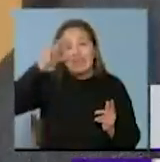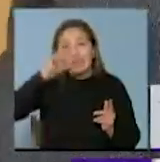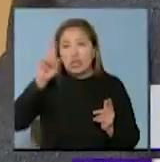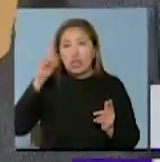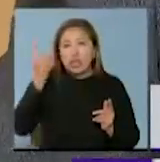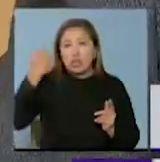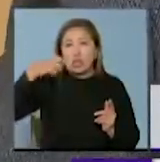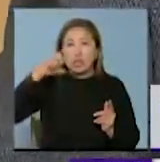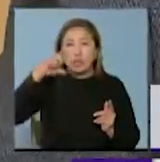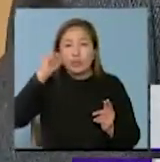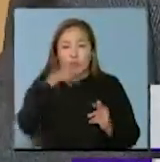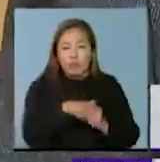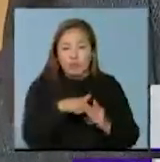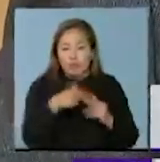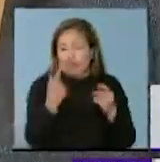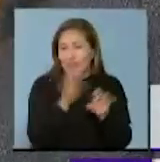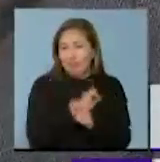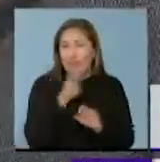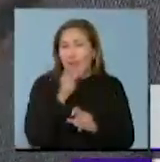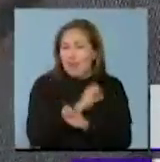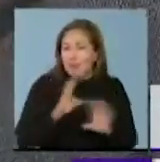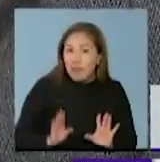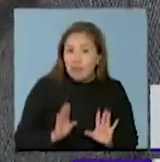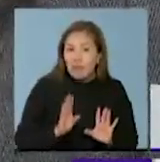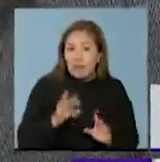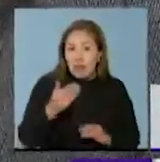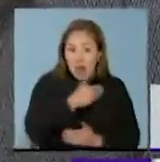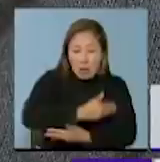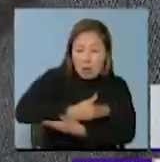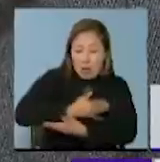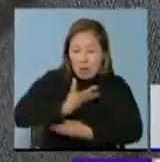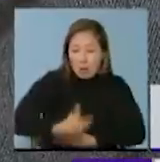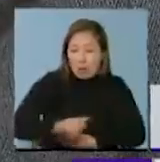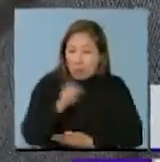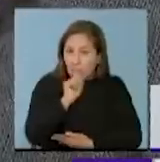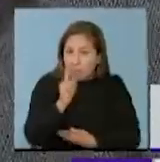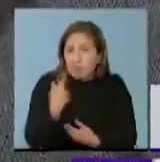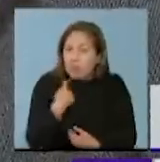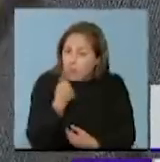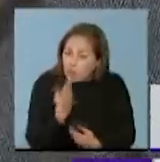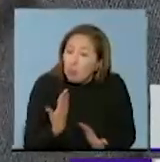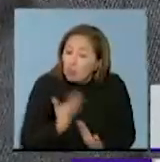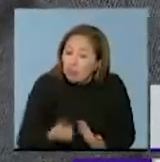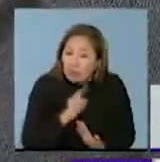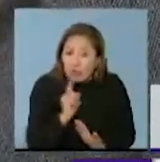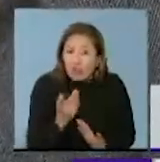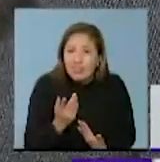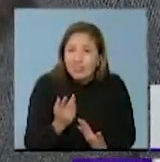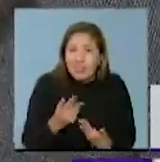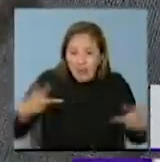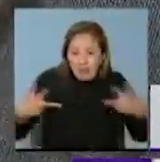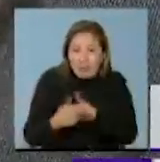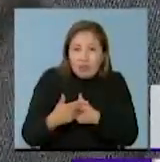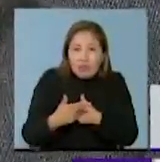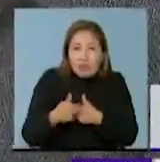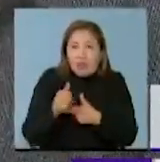porque el bebé no se lo consulta. Entonces, evidentemente, este eufemismo de interrupción voluntaria hace agua